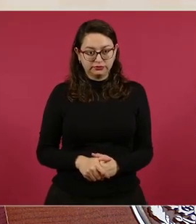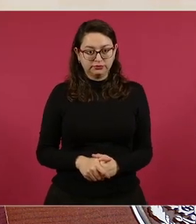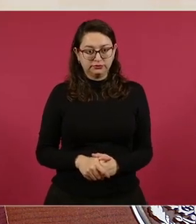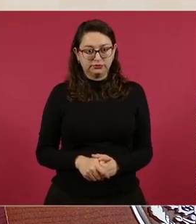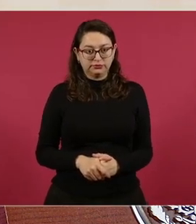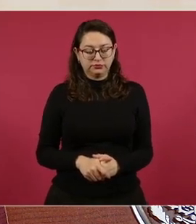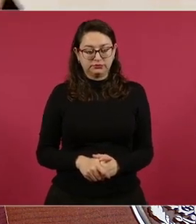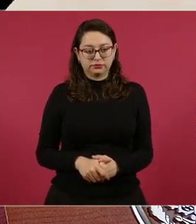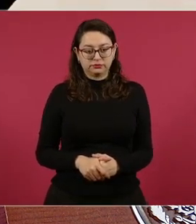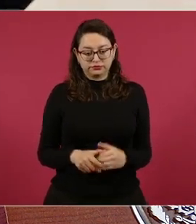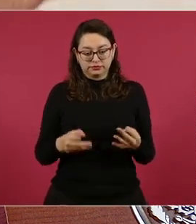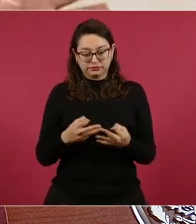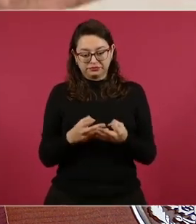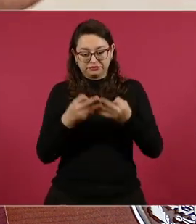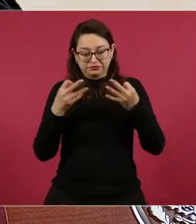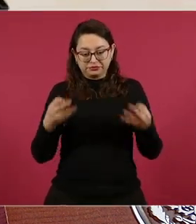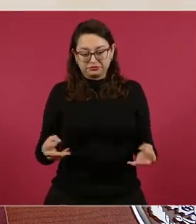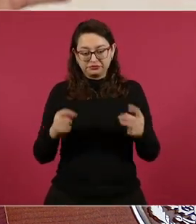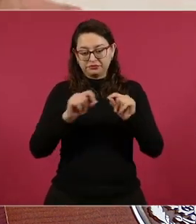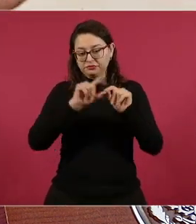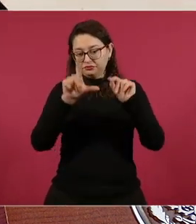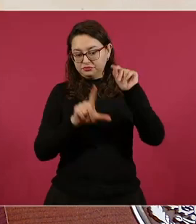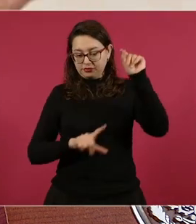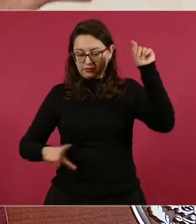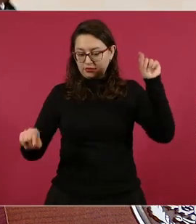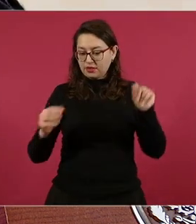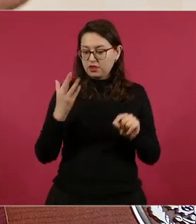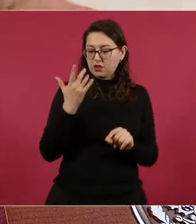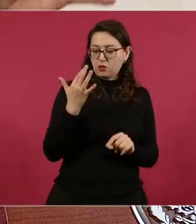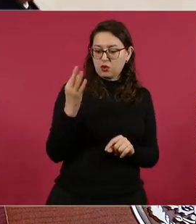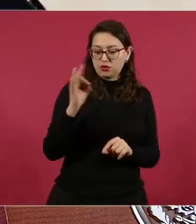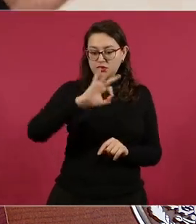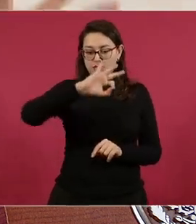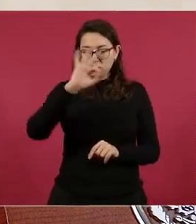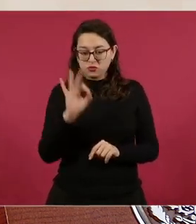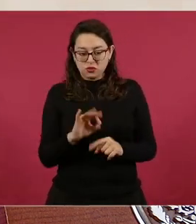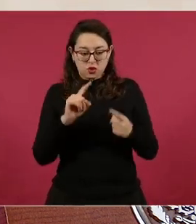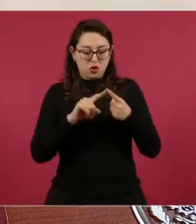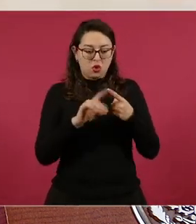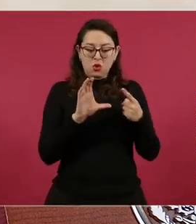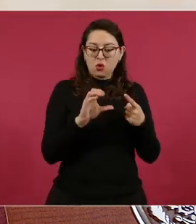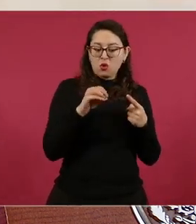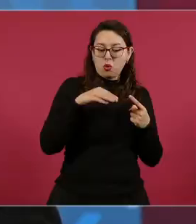Más de la mitad del territorio era propiedad comunal y ejidal.